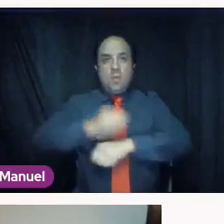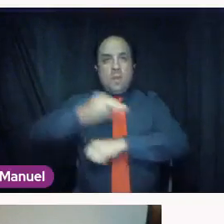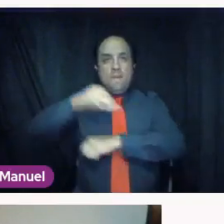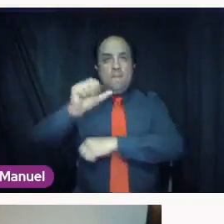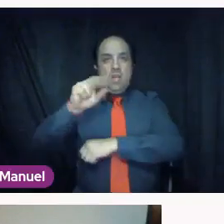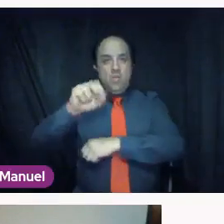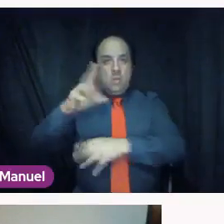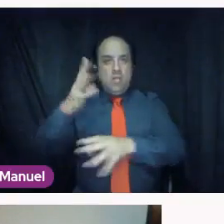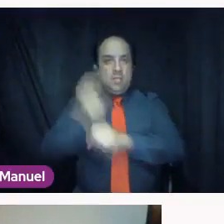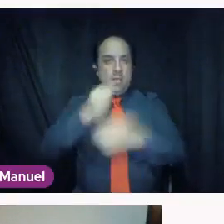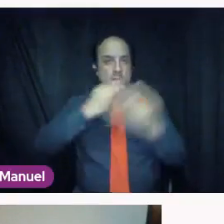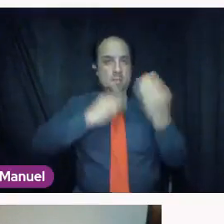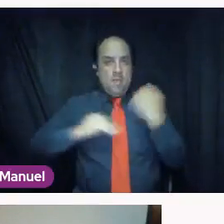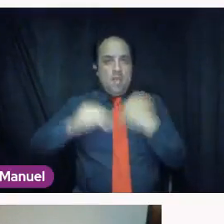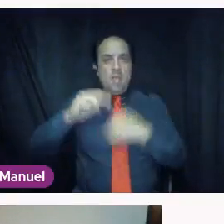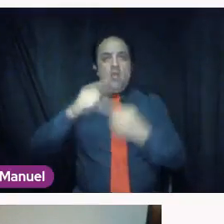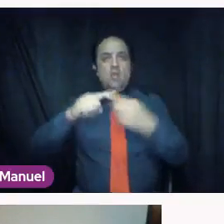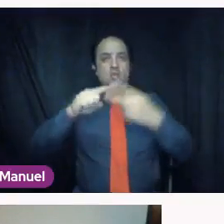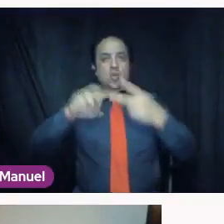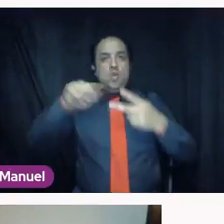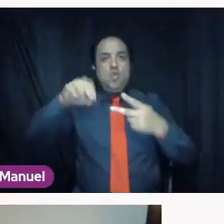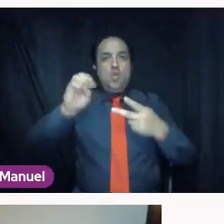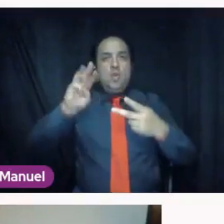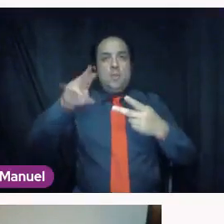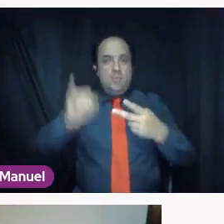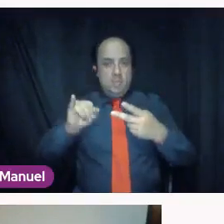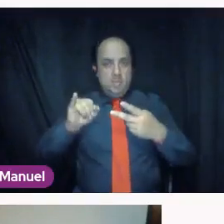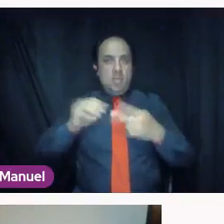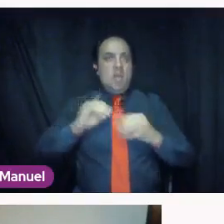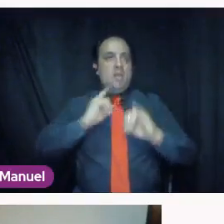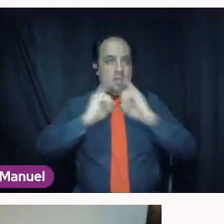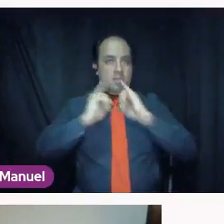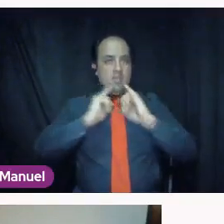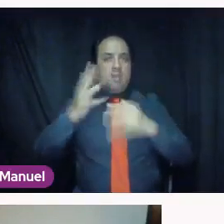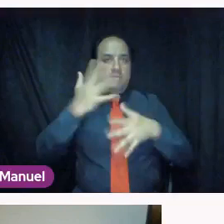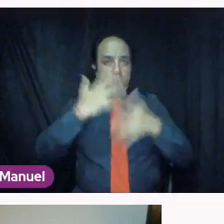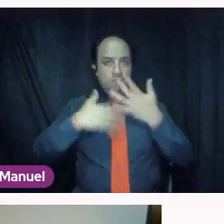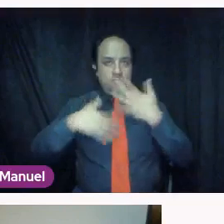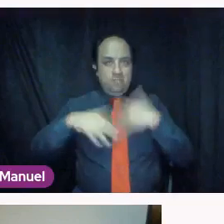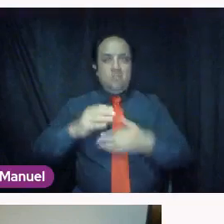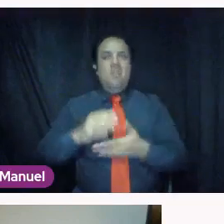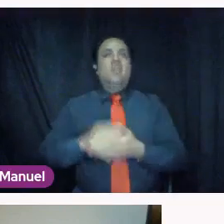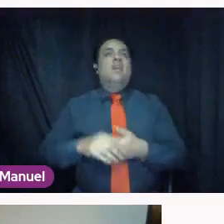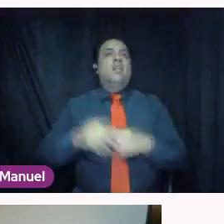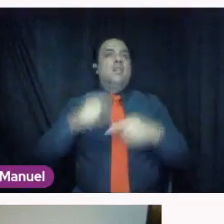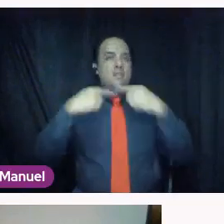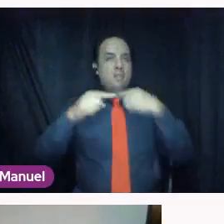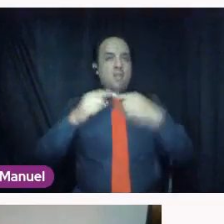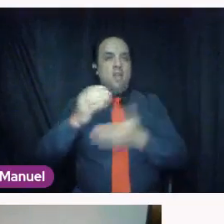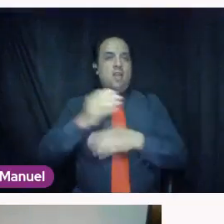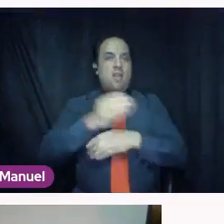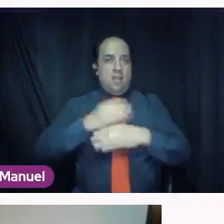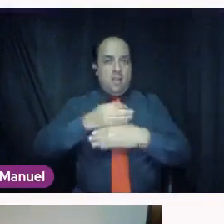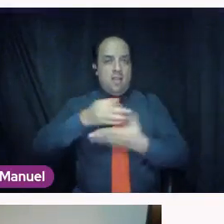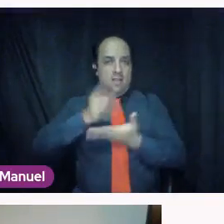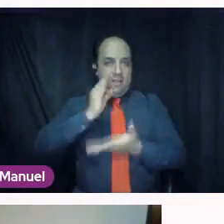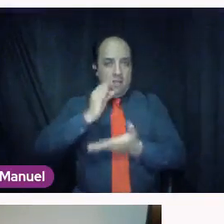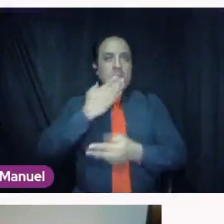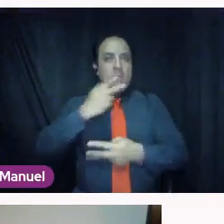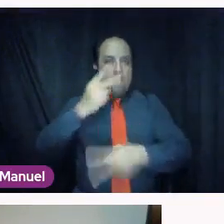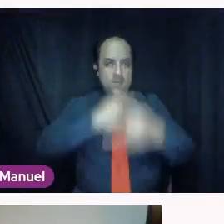y Noemí en la interpretación de esta charla de café incluyente. Así que bienvenidísimo, Manuel,